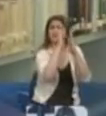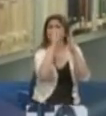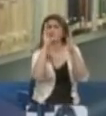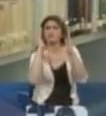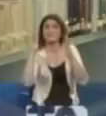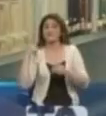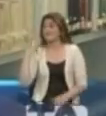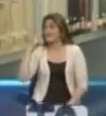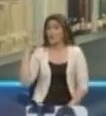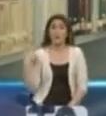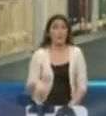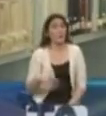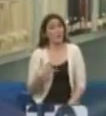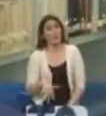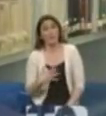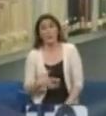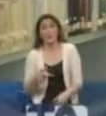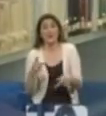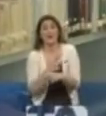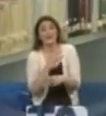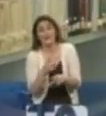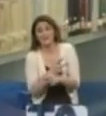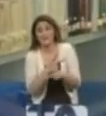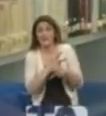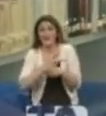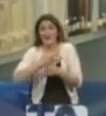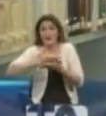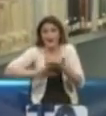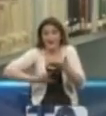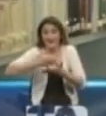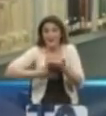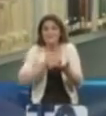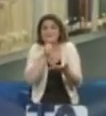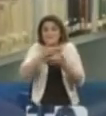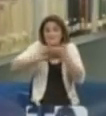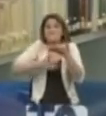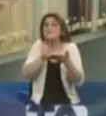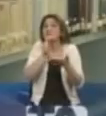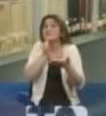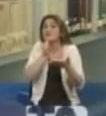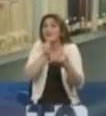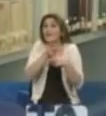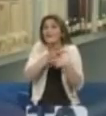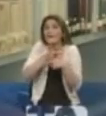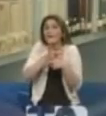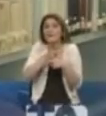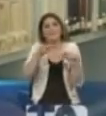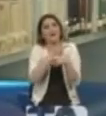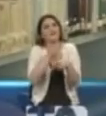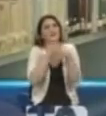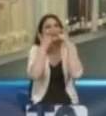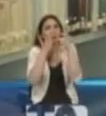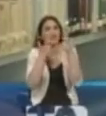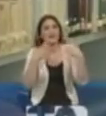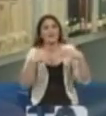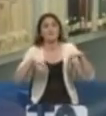larga, es esforzada, es peligrosa. En los archivos hay ácaros que afectan a